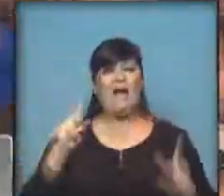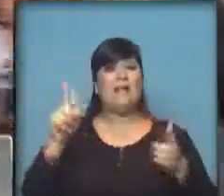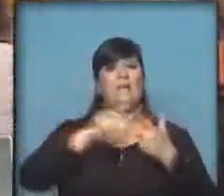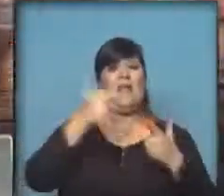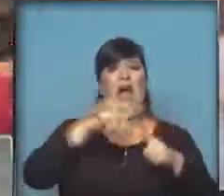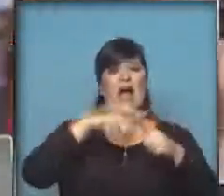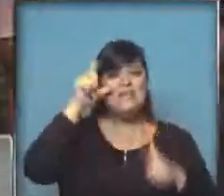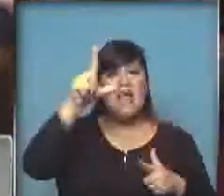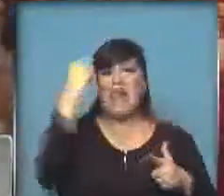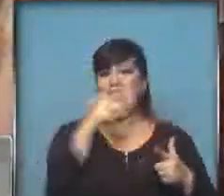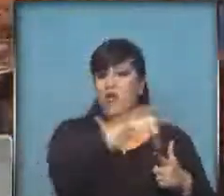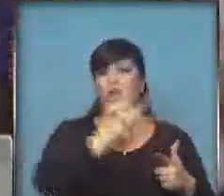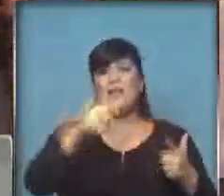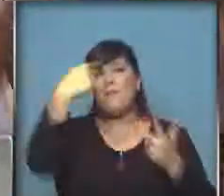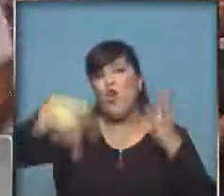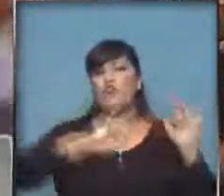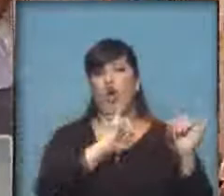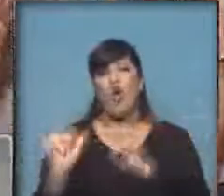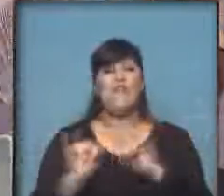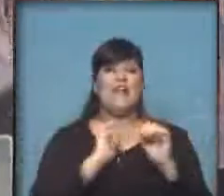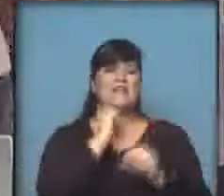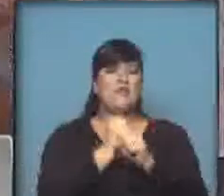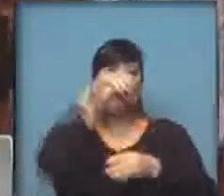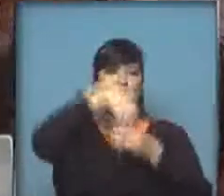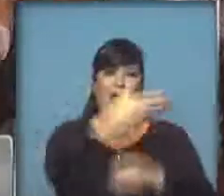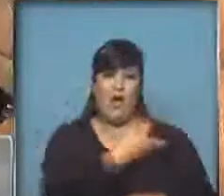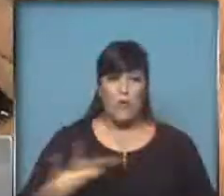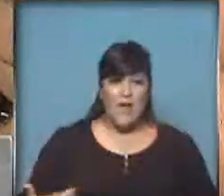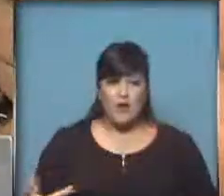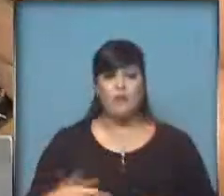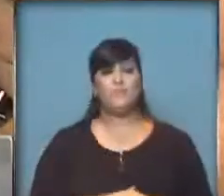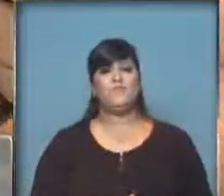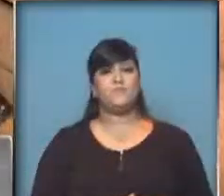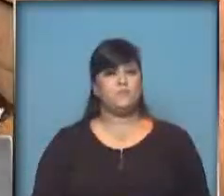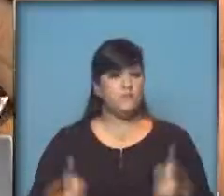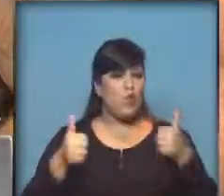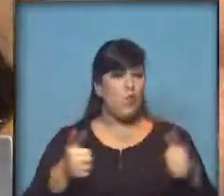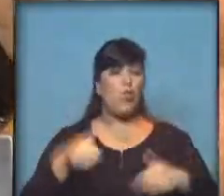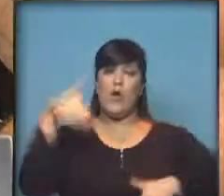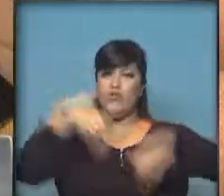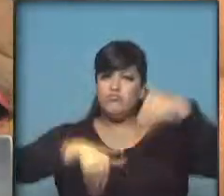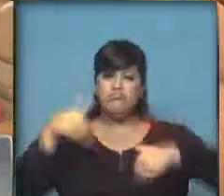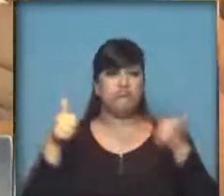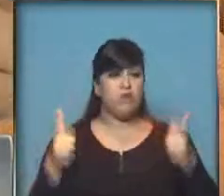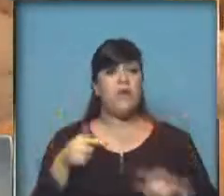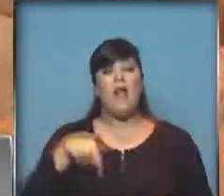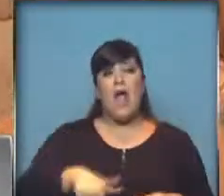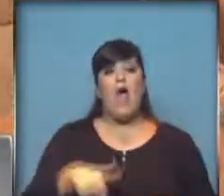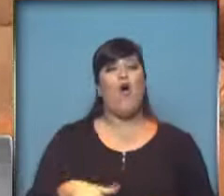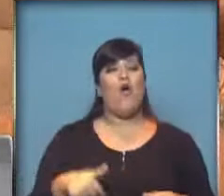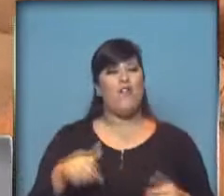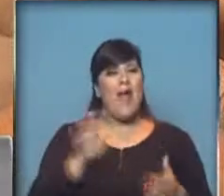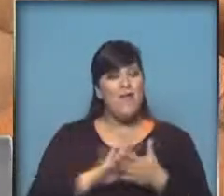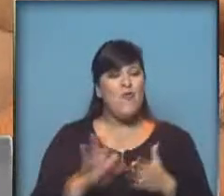Economía y otros tantos jóvenes funcionarios. Que sin duda hemos hecho una buena jornada y ahora vamos a trabajar con renovado